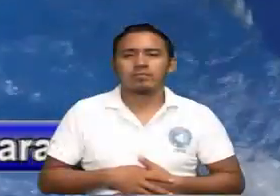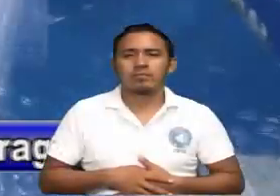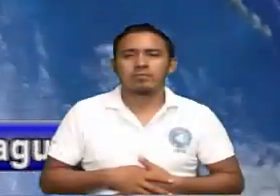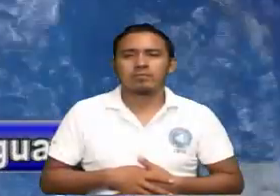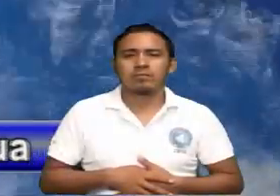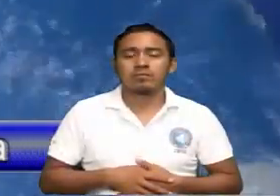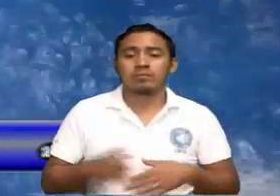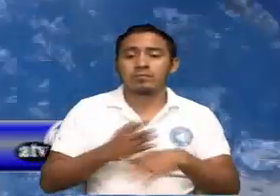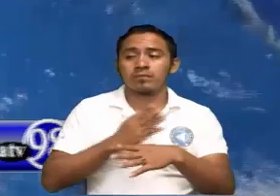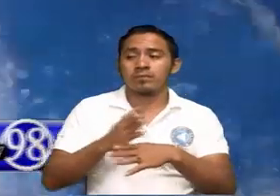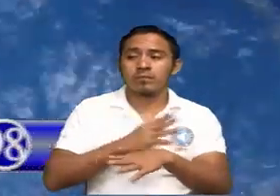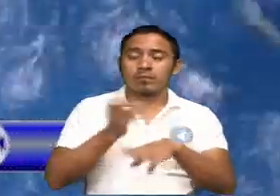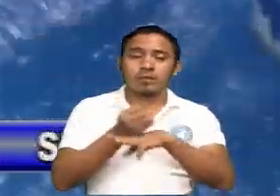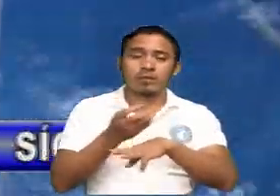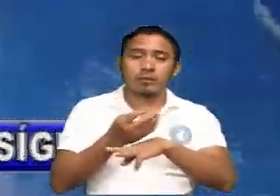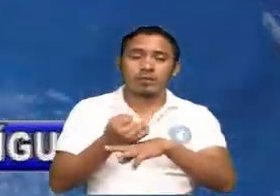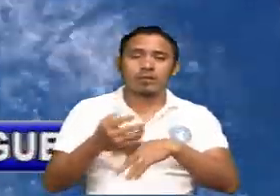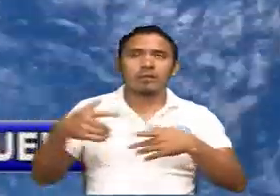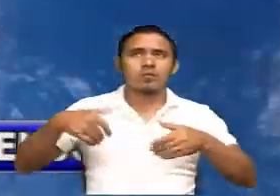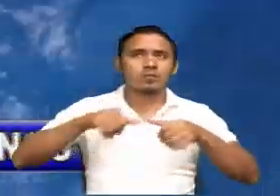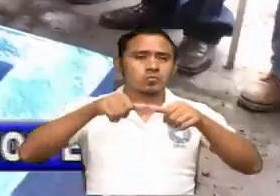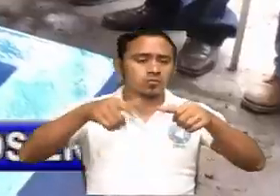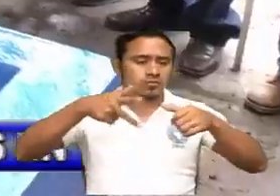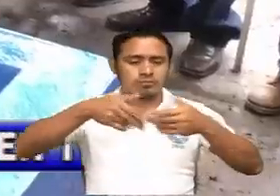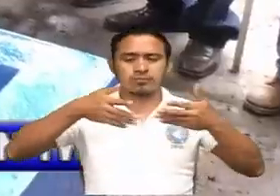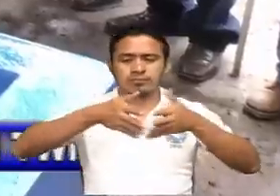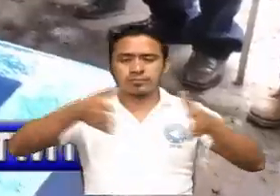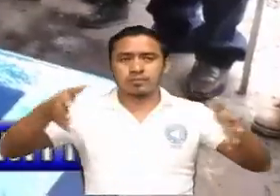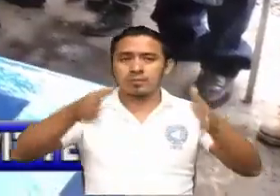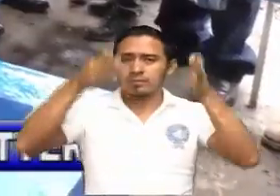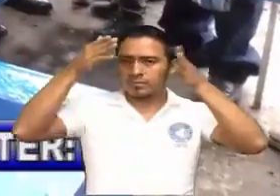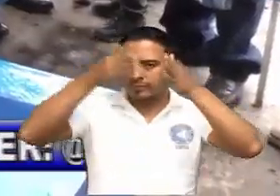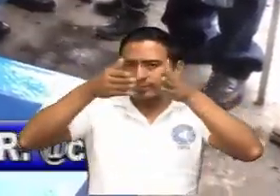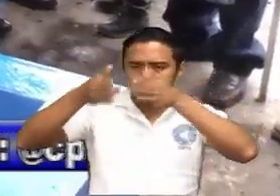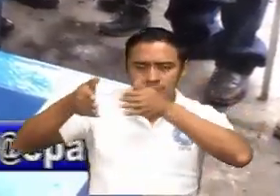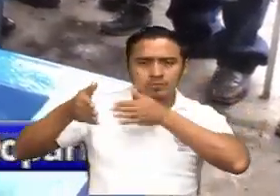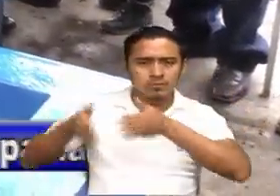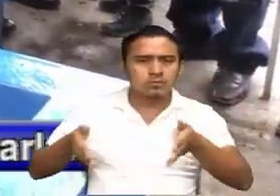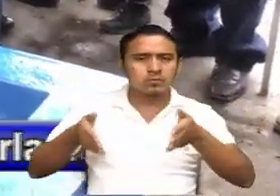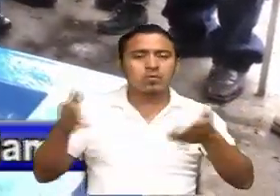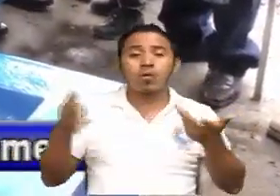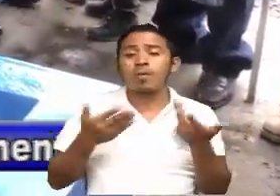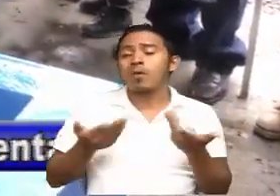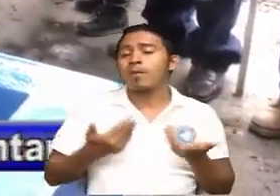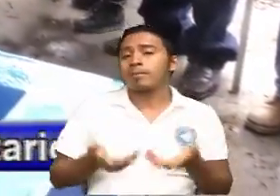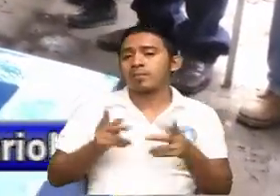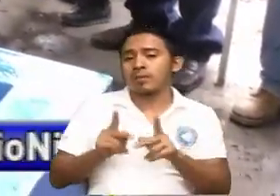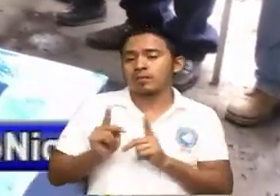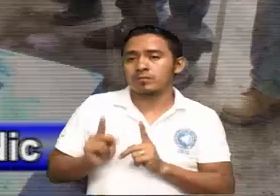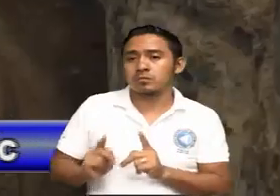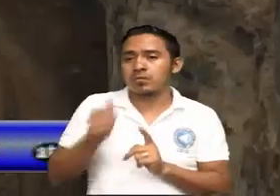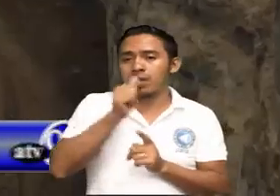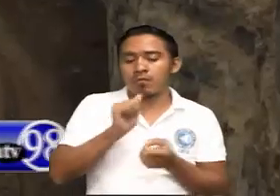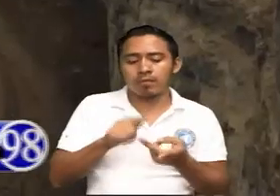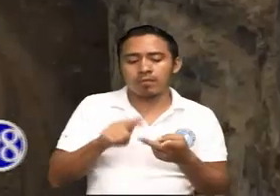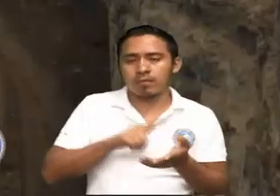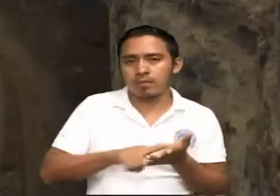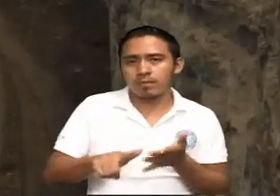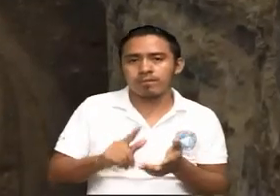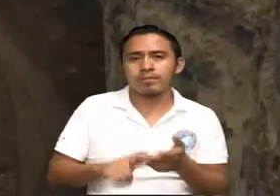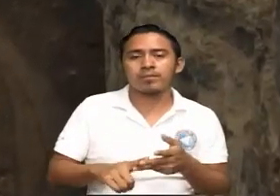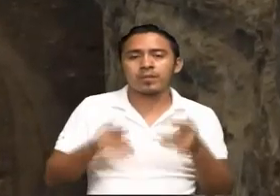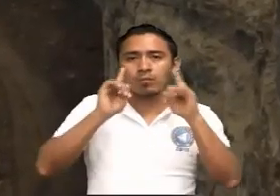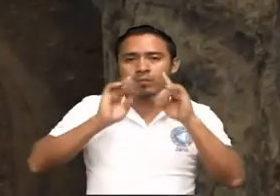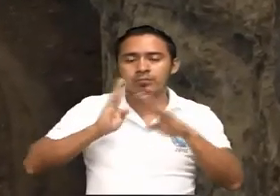Las alcaldías siguen inaugurando proyectos enfocados en mejoras en el servicio del agua potable, protección del